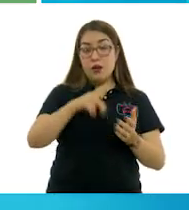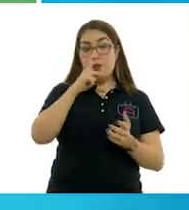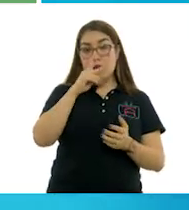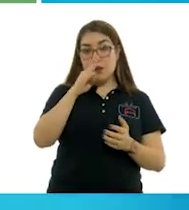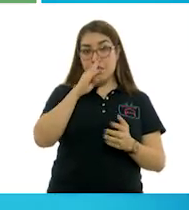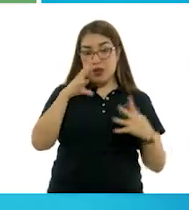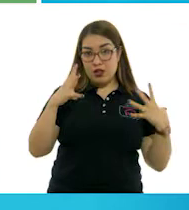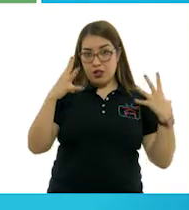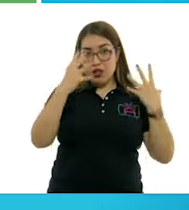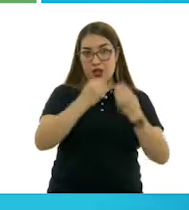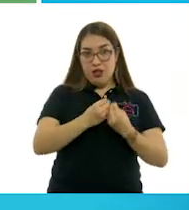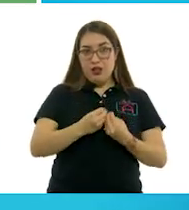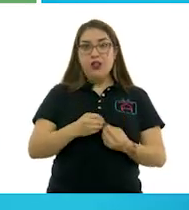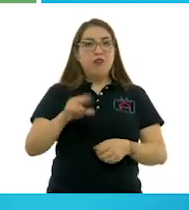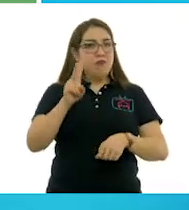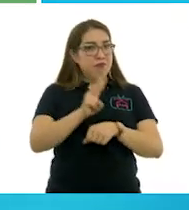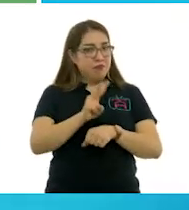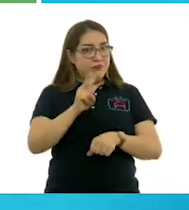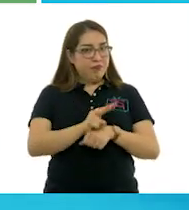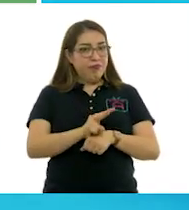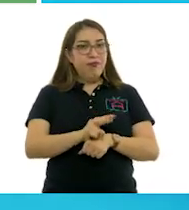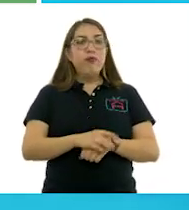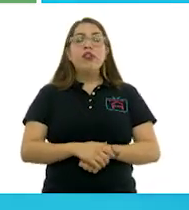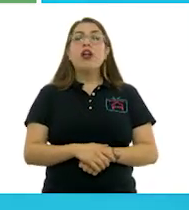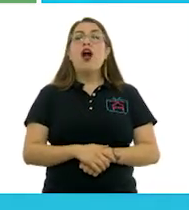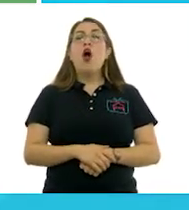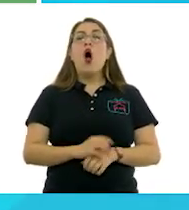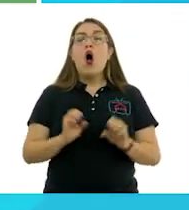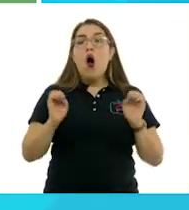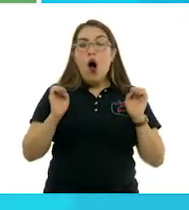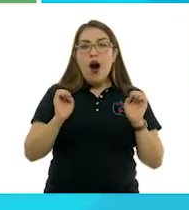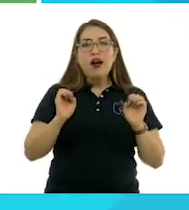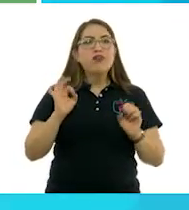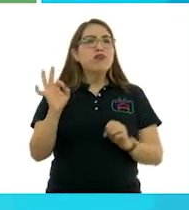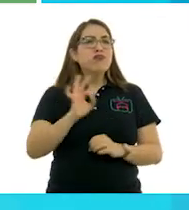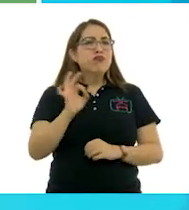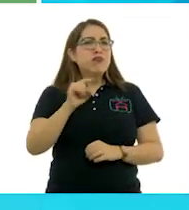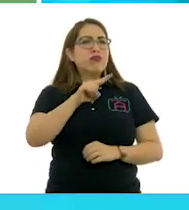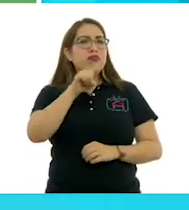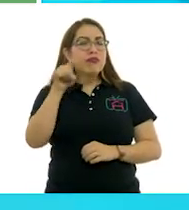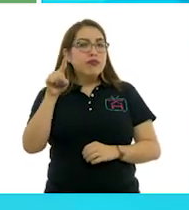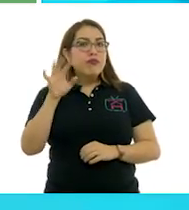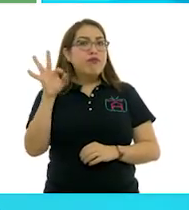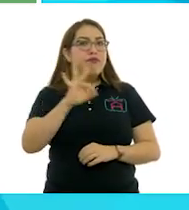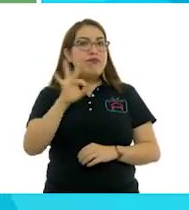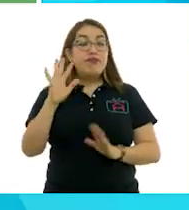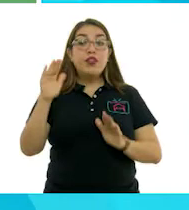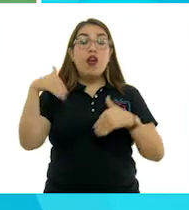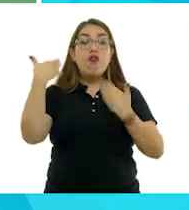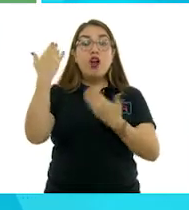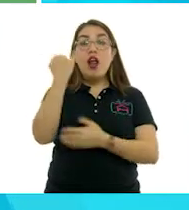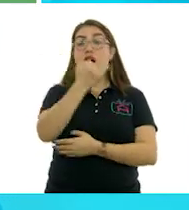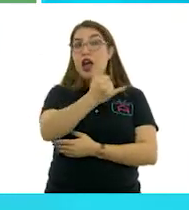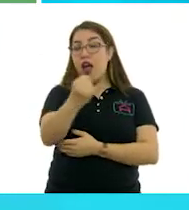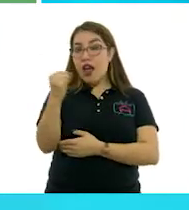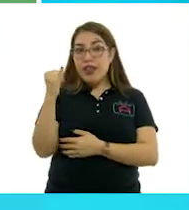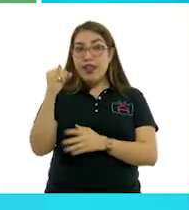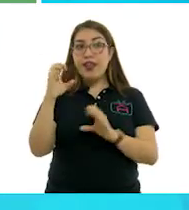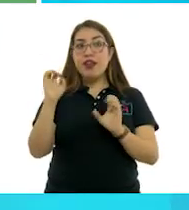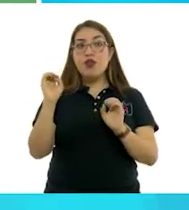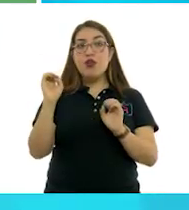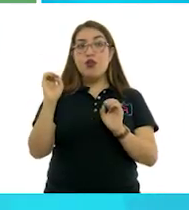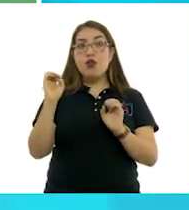la cocina. Claro. Si tienen la oportunidad de tener algún jardín o una especie de